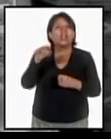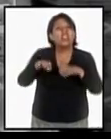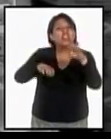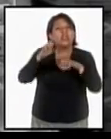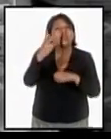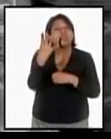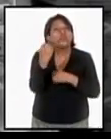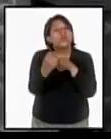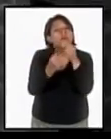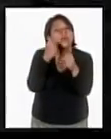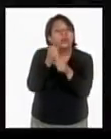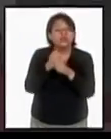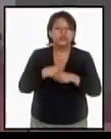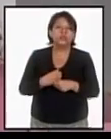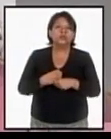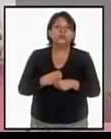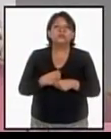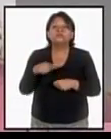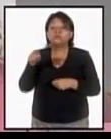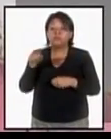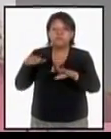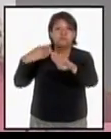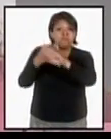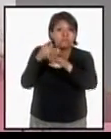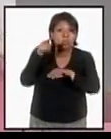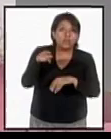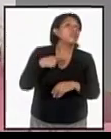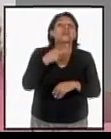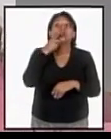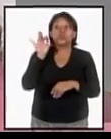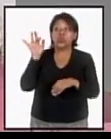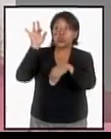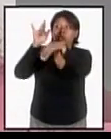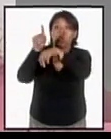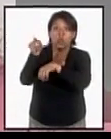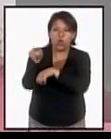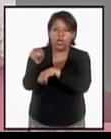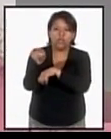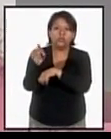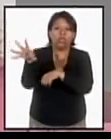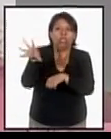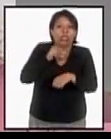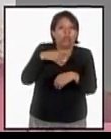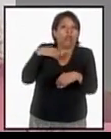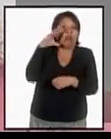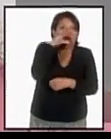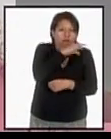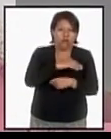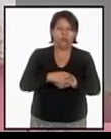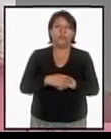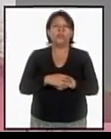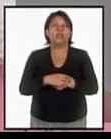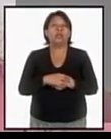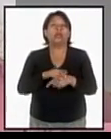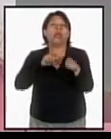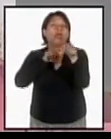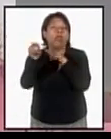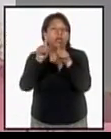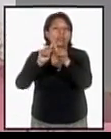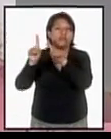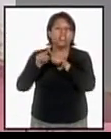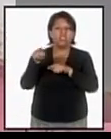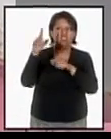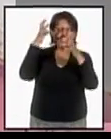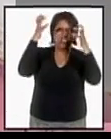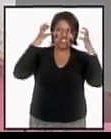de edad. Y lo que le dicen es, no la toques porque te vas a poner negro. China cochina,